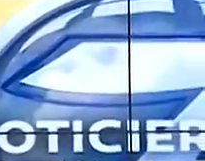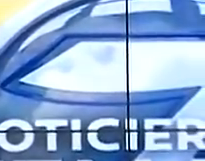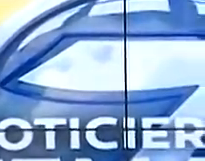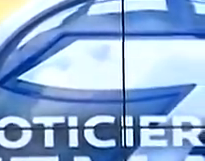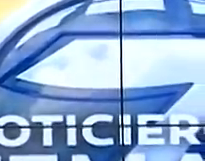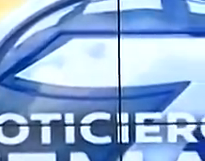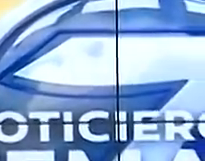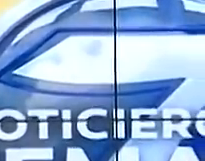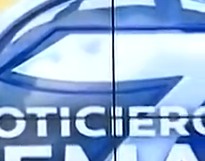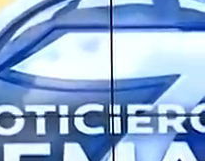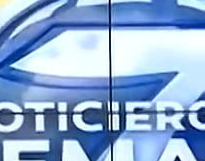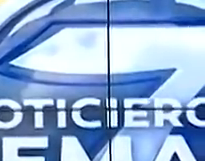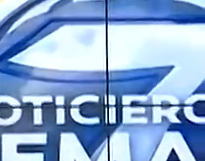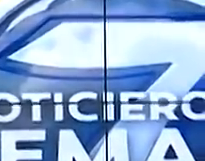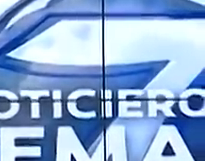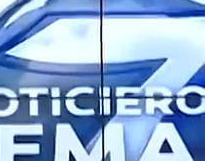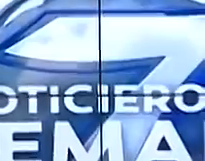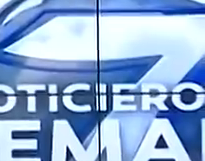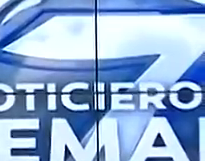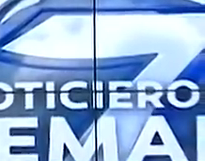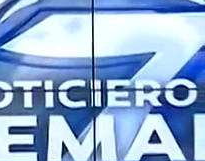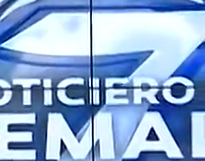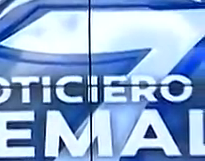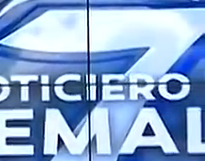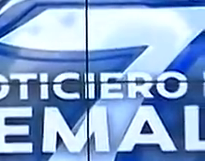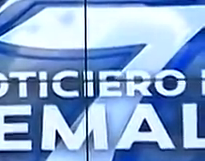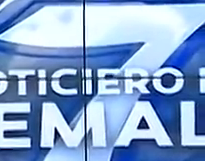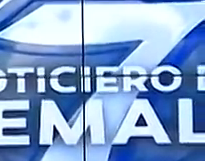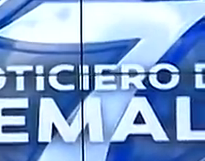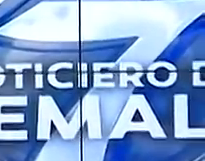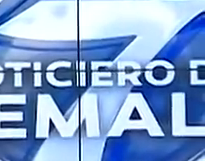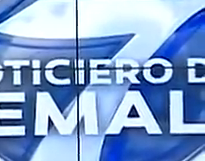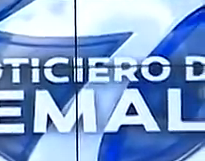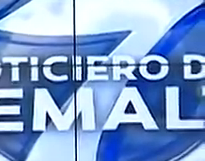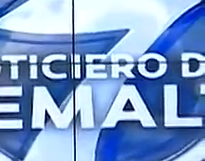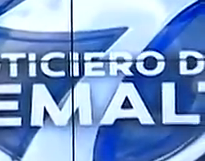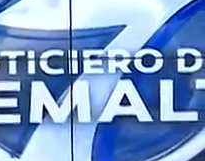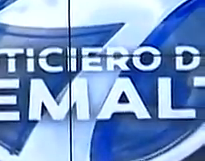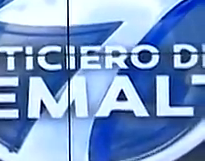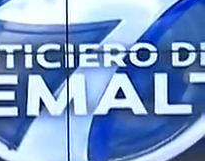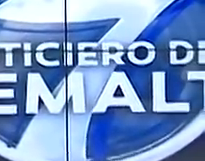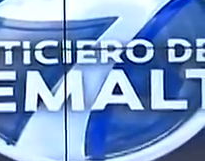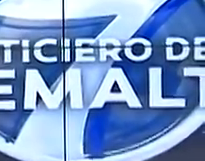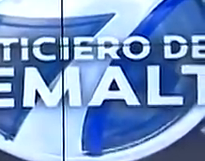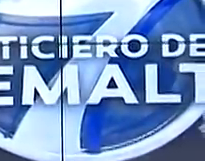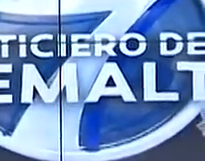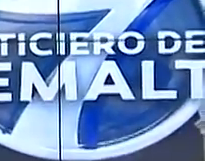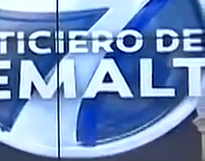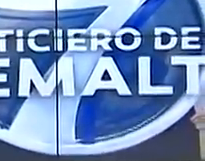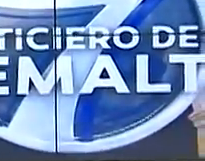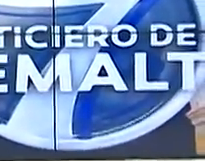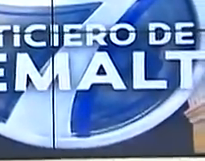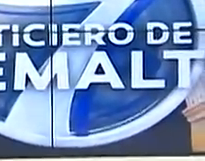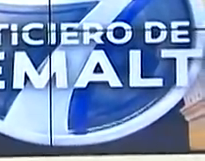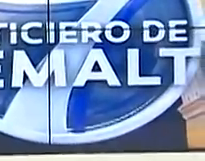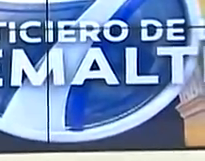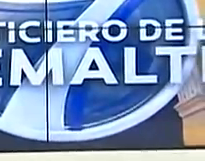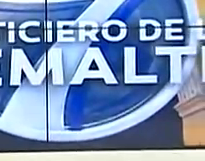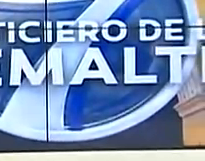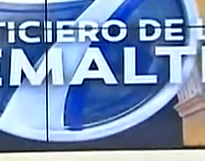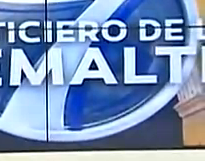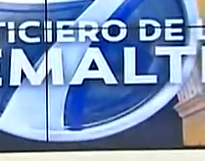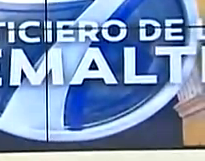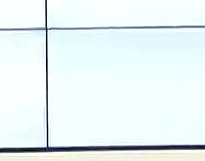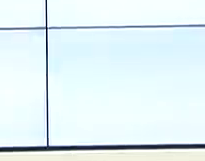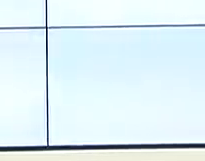corresponsal Omar Vázquez, quien nos tiene detalles con respecto al ambiente, a la situación que se vive a esta hora de la noche. Omar, buenas noches y bienvenido. Queremos saber